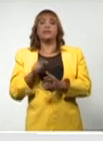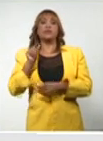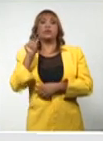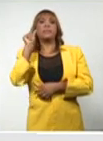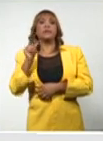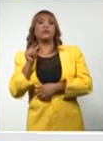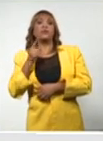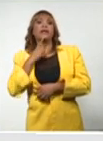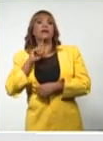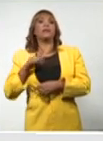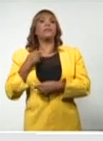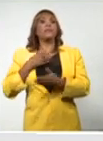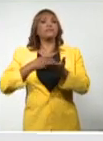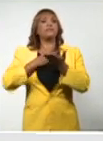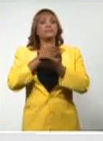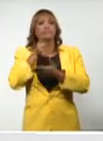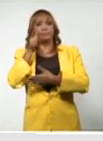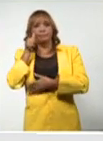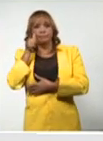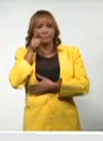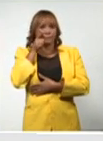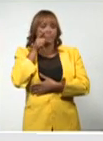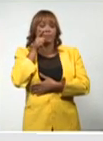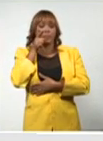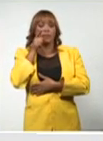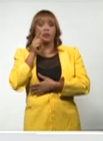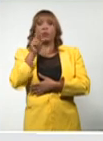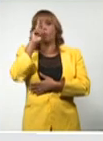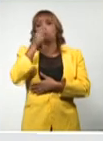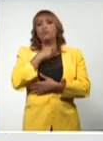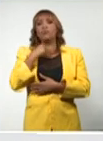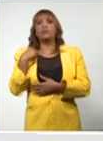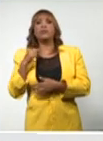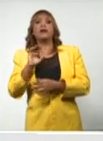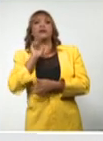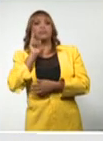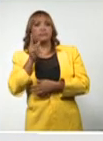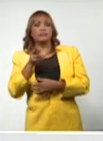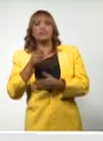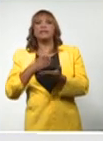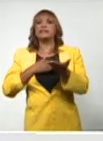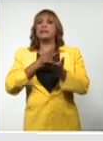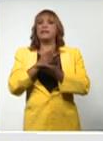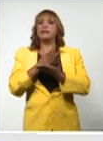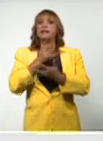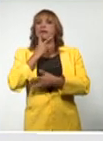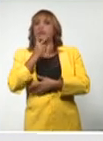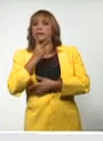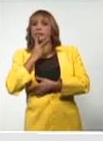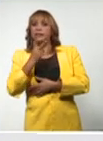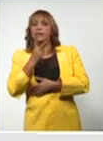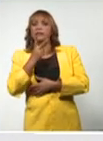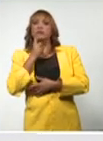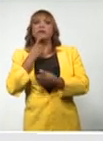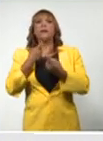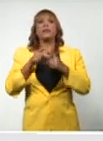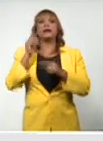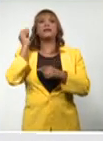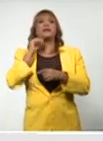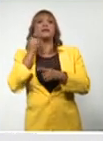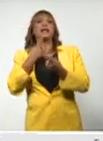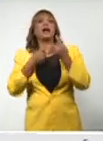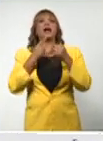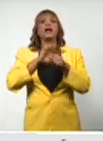un seguimiento por consulta para poder detectar alguna lesión, algo que